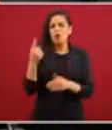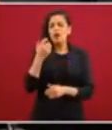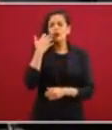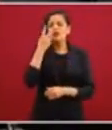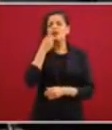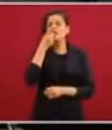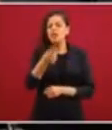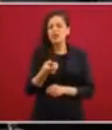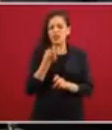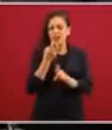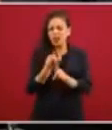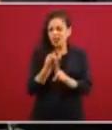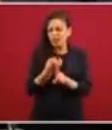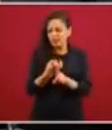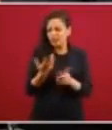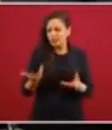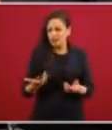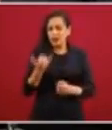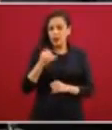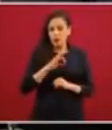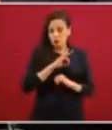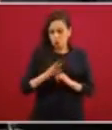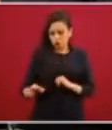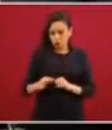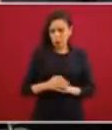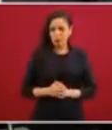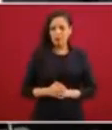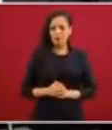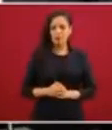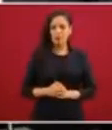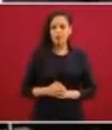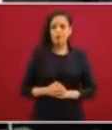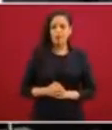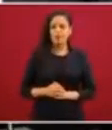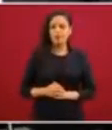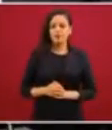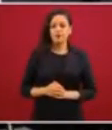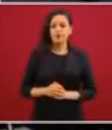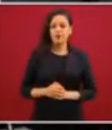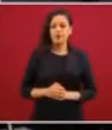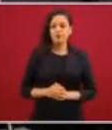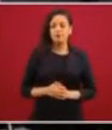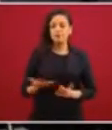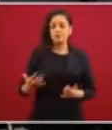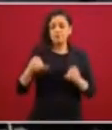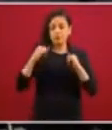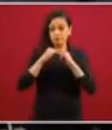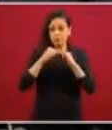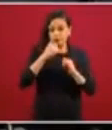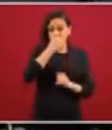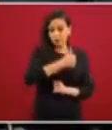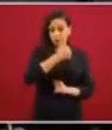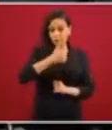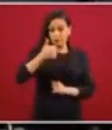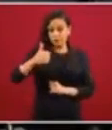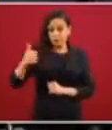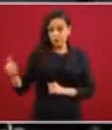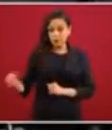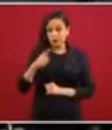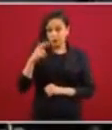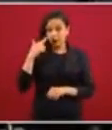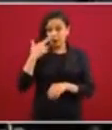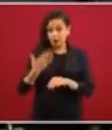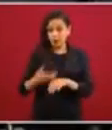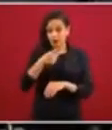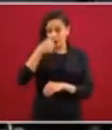en eso? Y por último, doctor, quisiera saber… si cada institución es la encargada de garantizar y de revisar